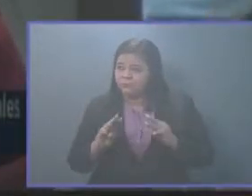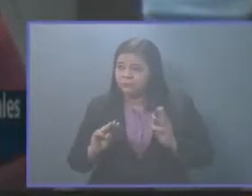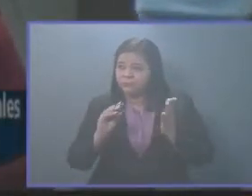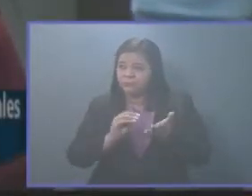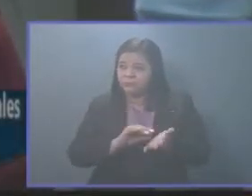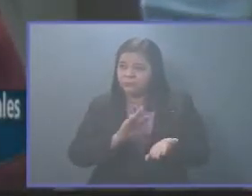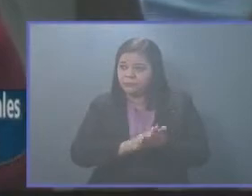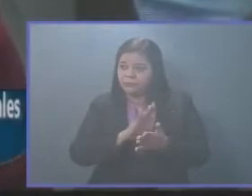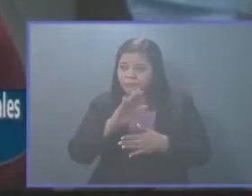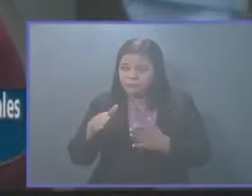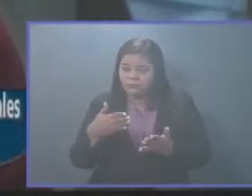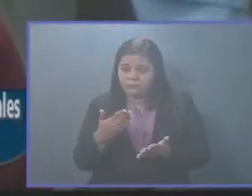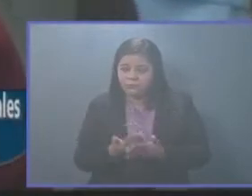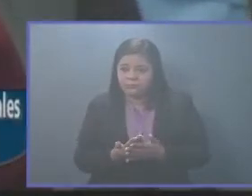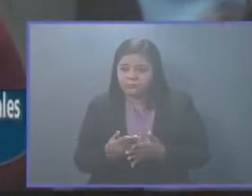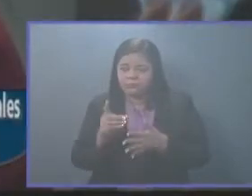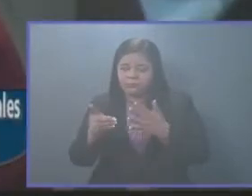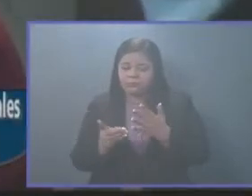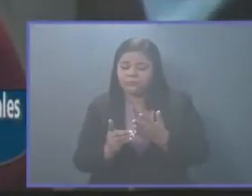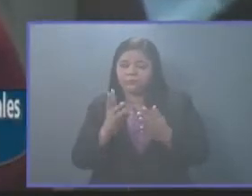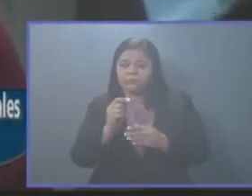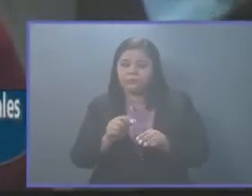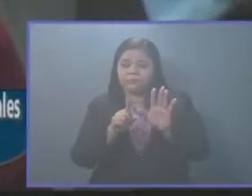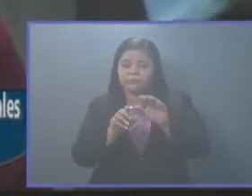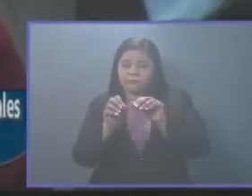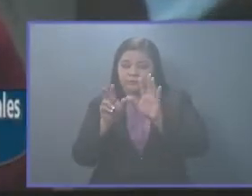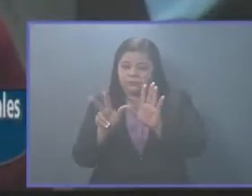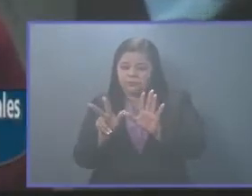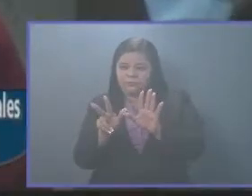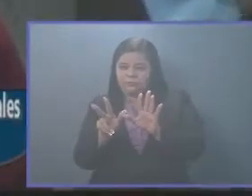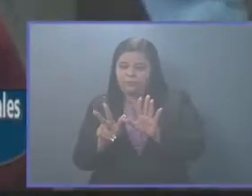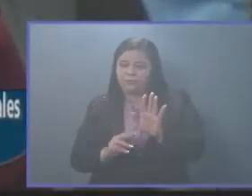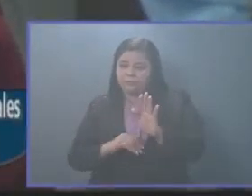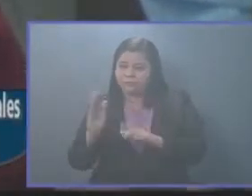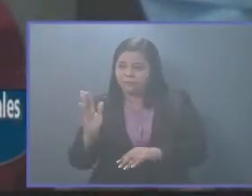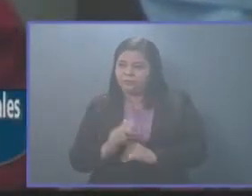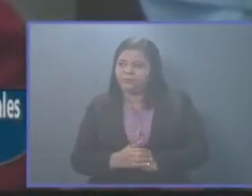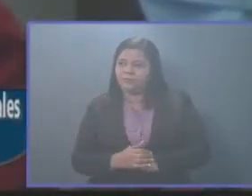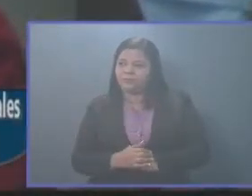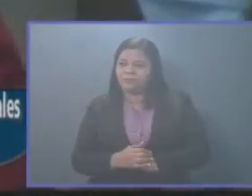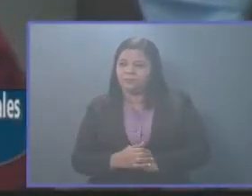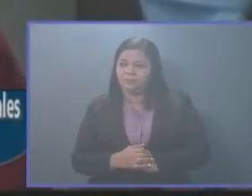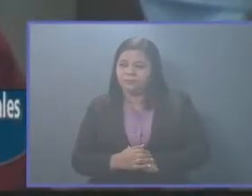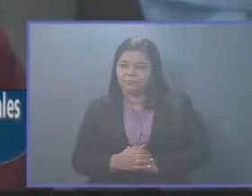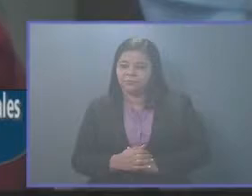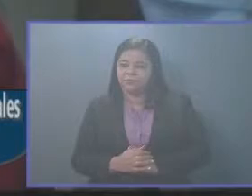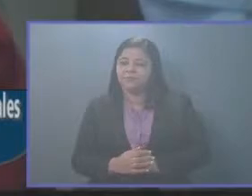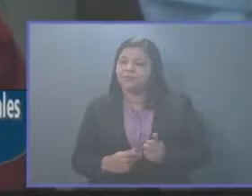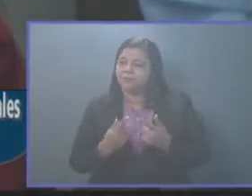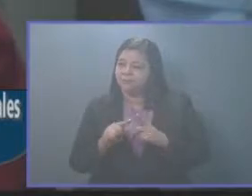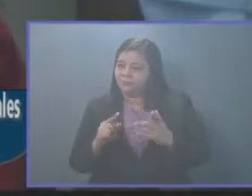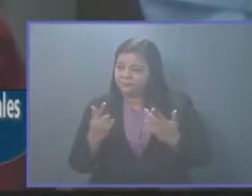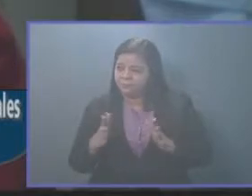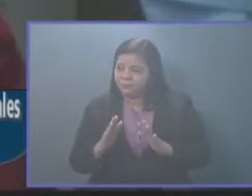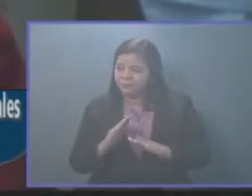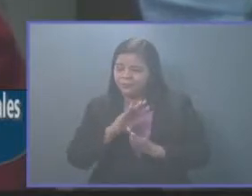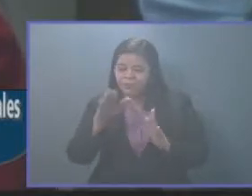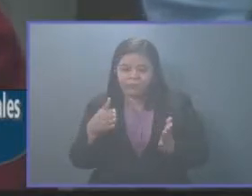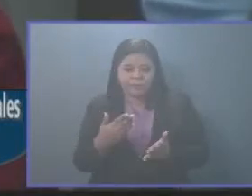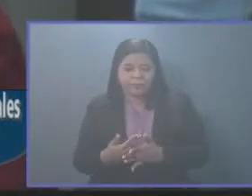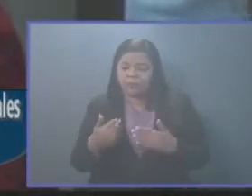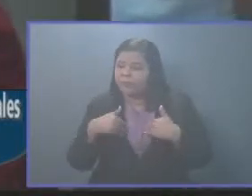estableció el decreto 608, que es para la asignación de los fondos, no